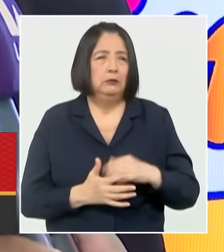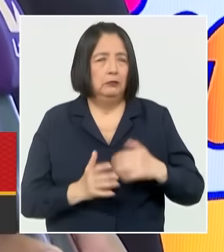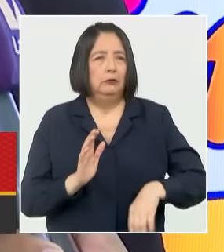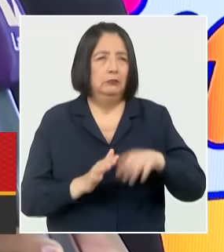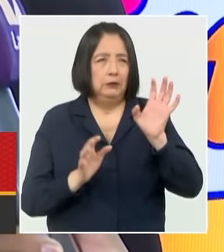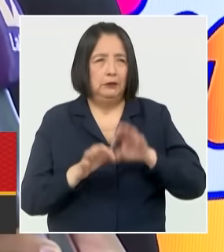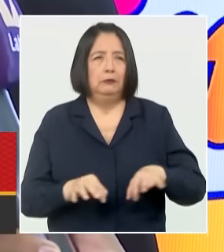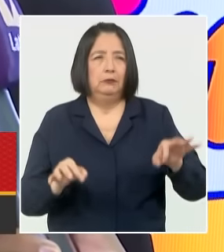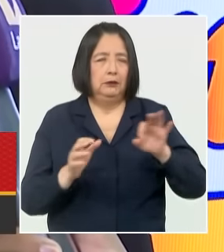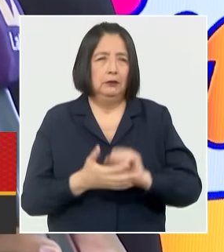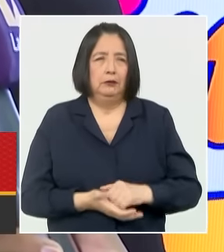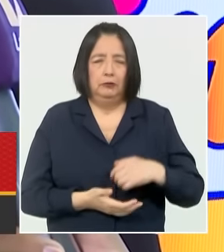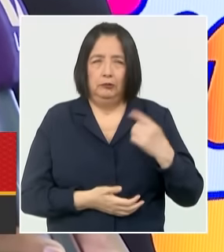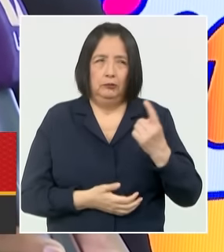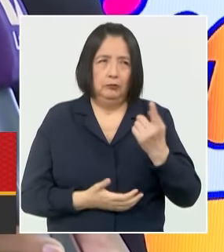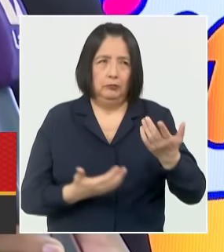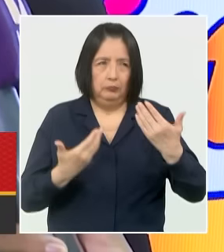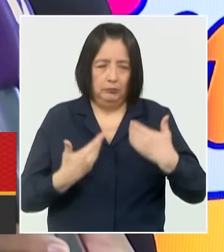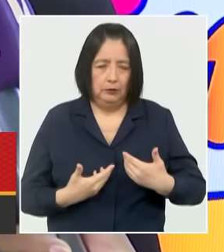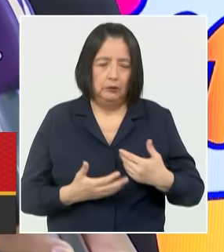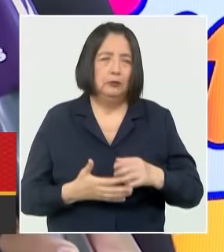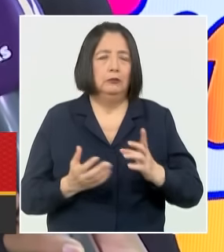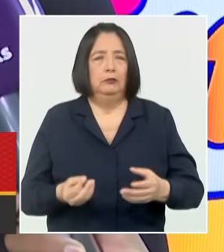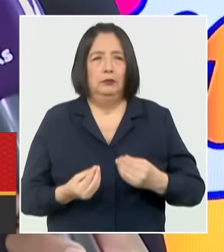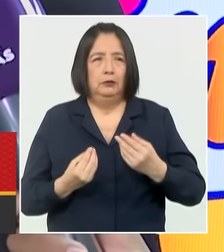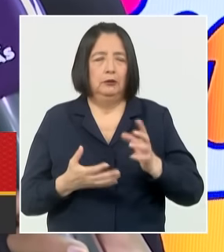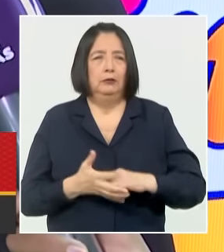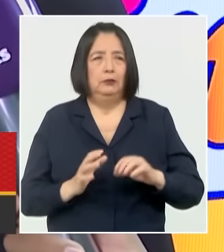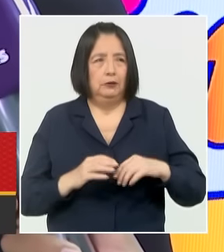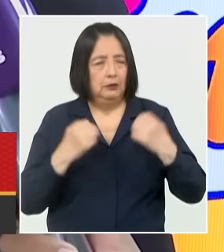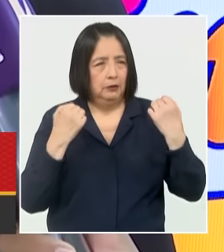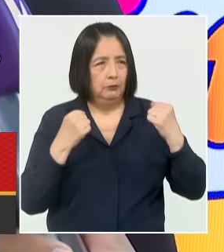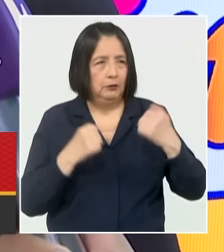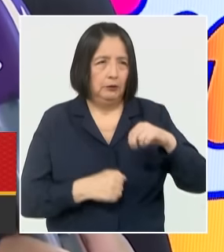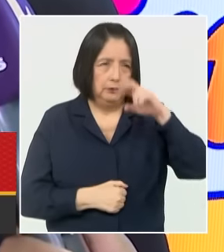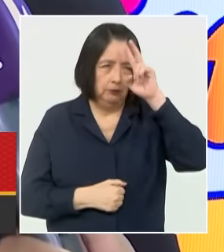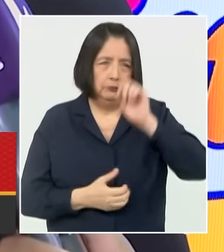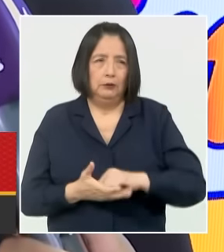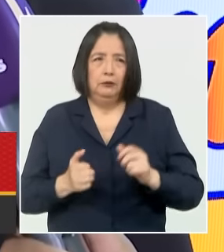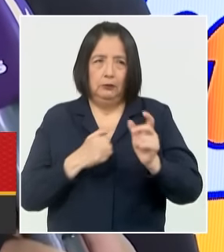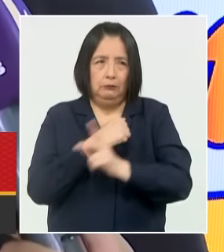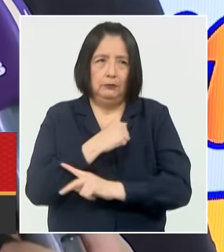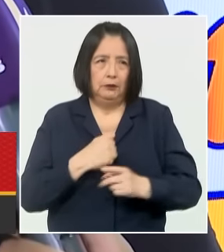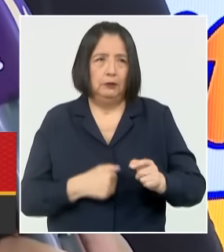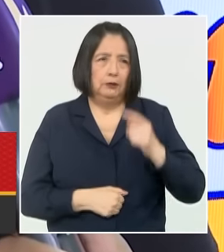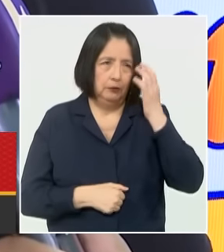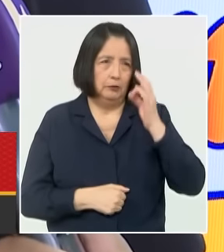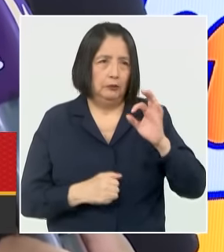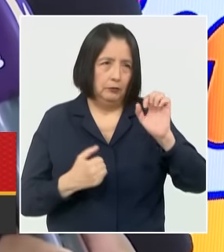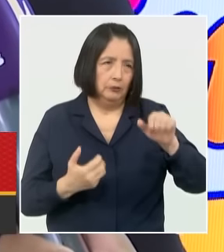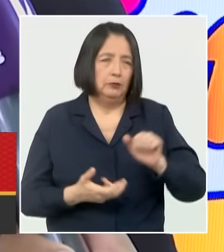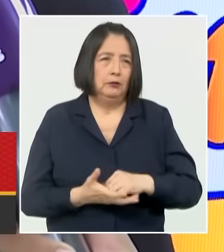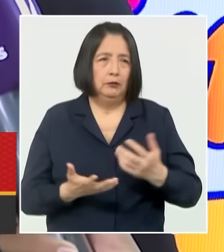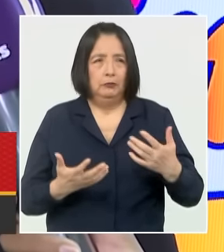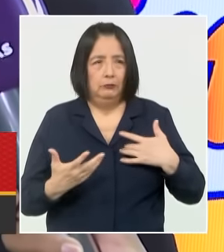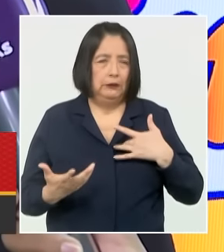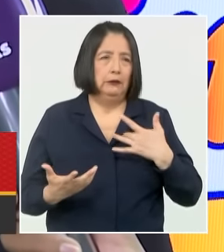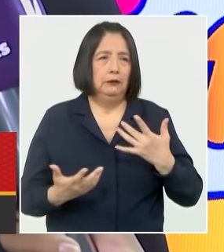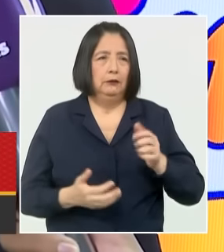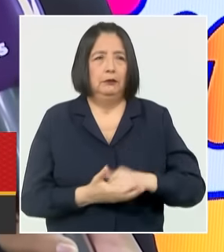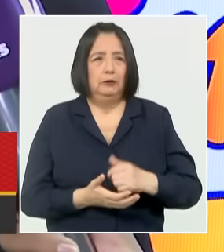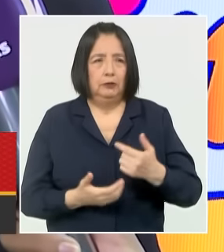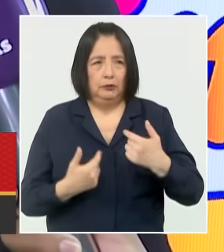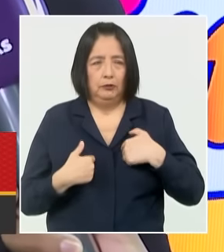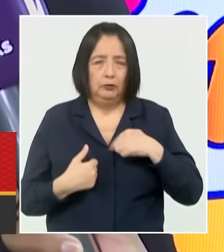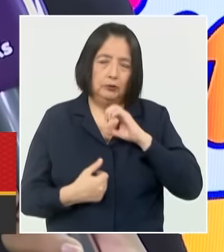más importantes no es solamente conmigo, con mi deporte, sino con el deporte en el Perú y con el país. Creo que es una de las cosas que más me conmueven. Yo